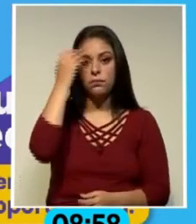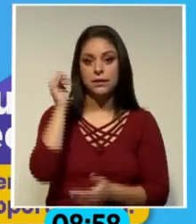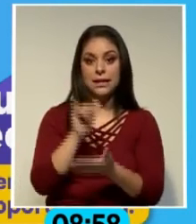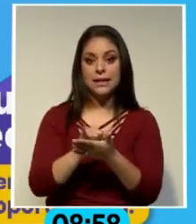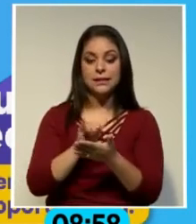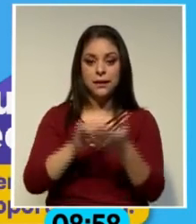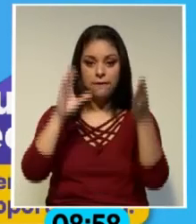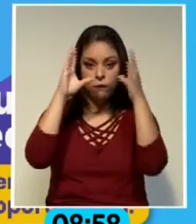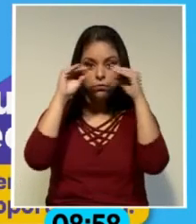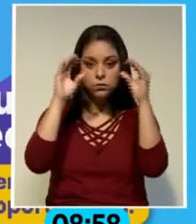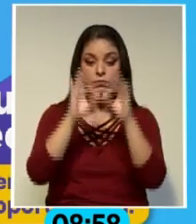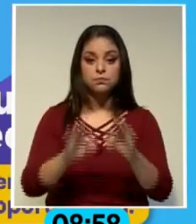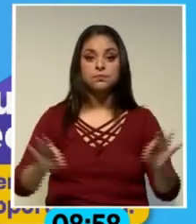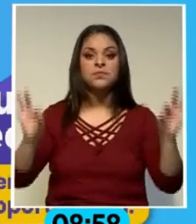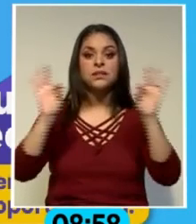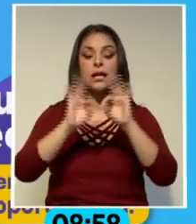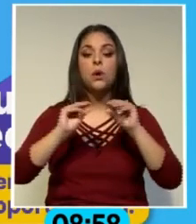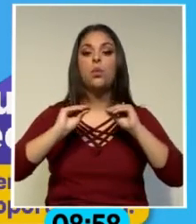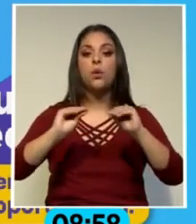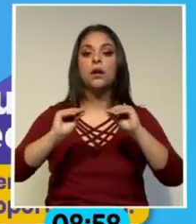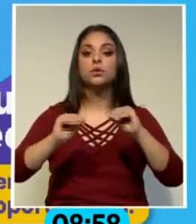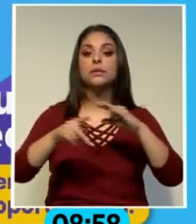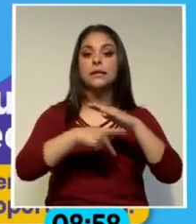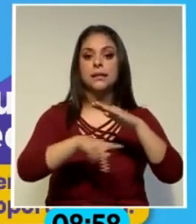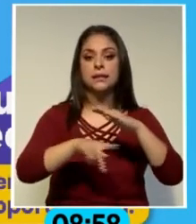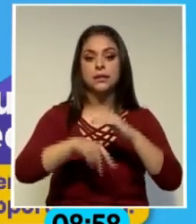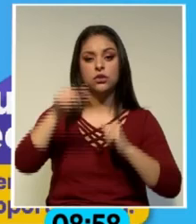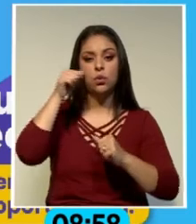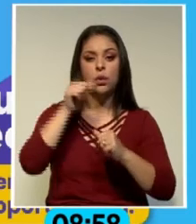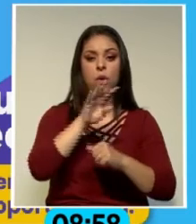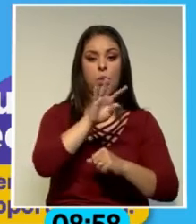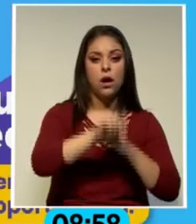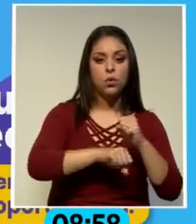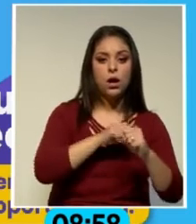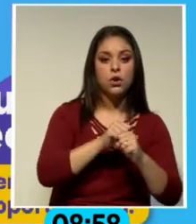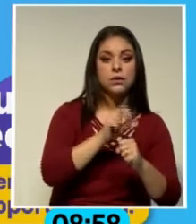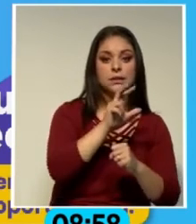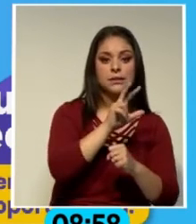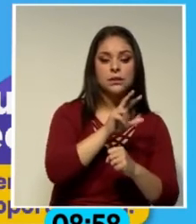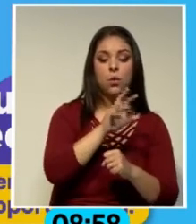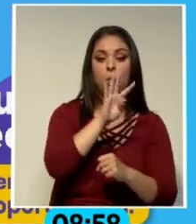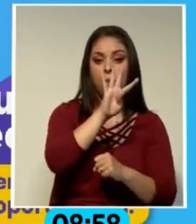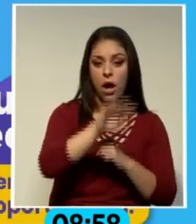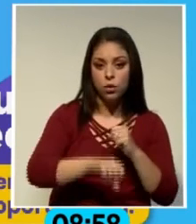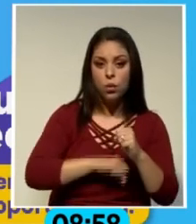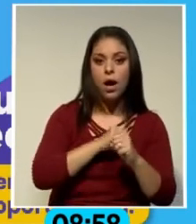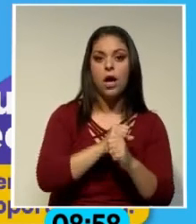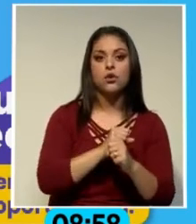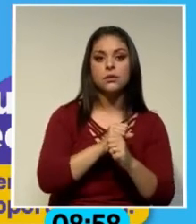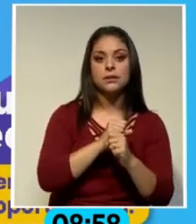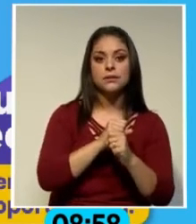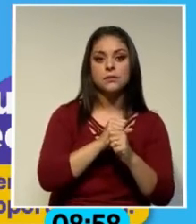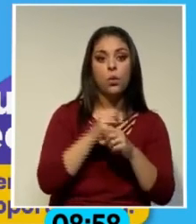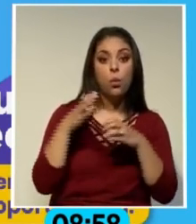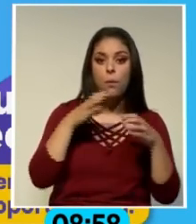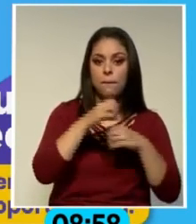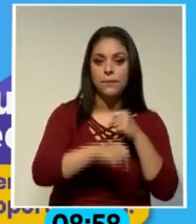información tan importante. Educación preescolar. Recuerden, 4 años y 3 meses, 5 años y 3 meses. No, 4 años al 15 de...